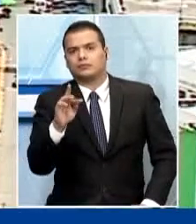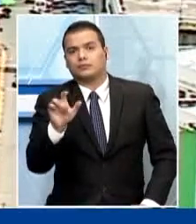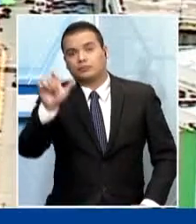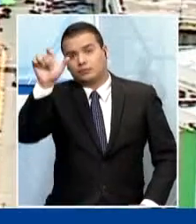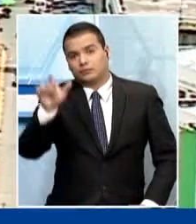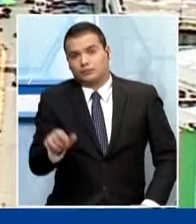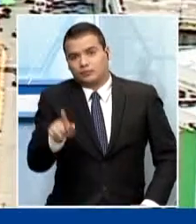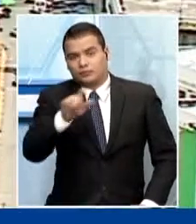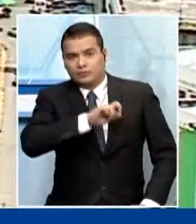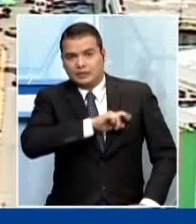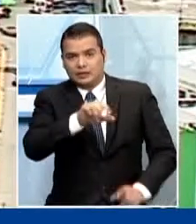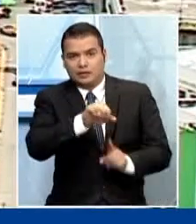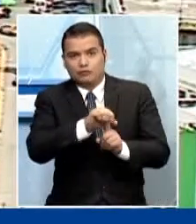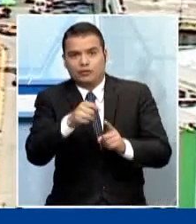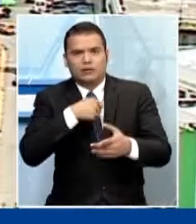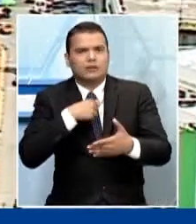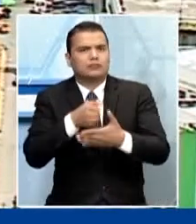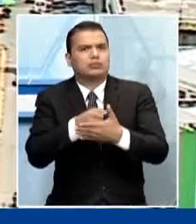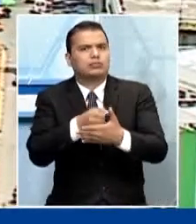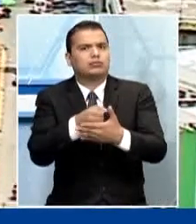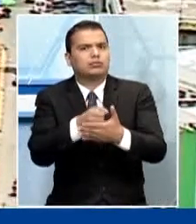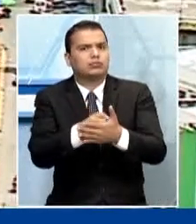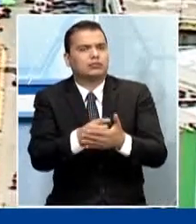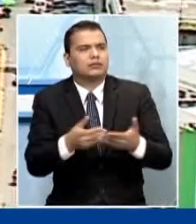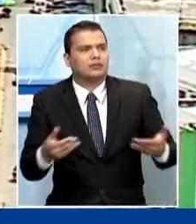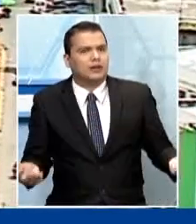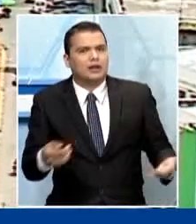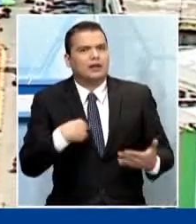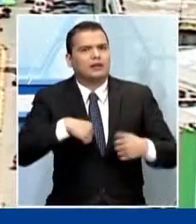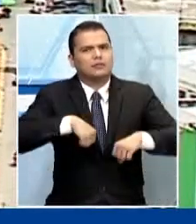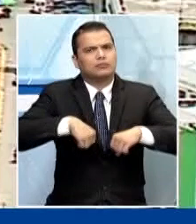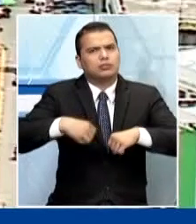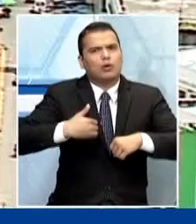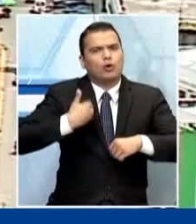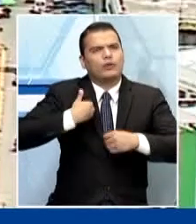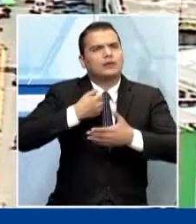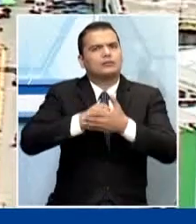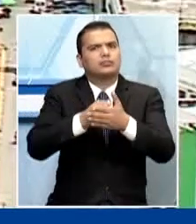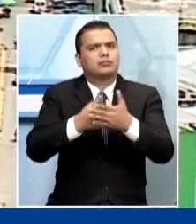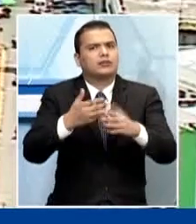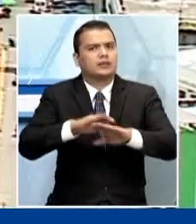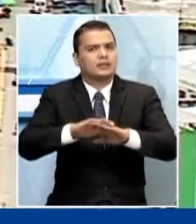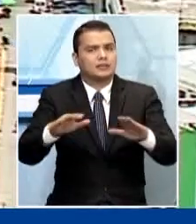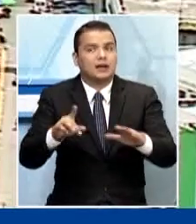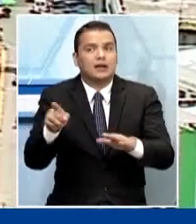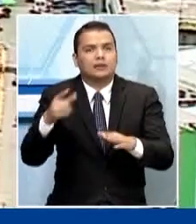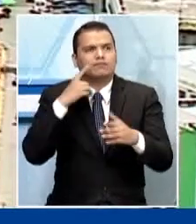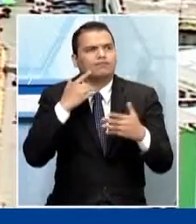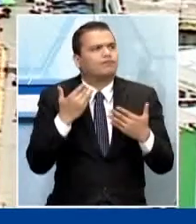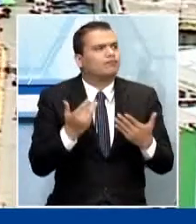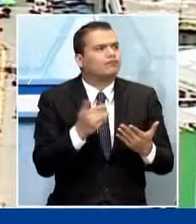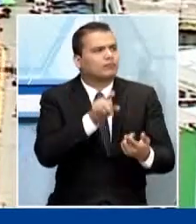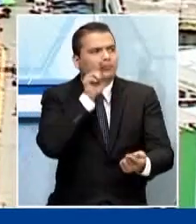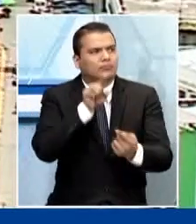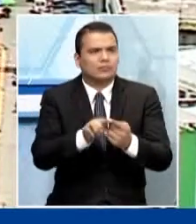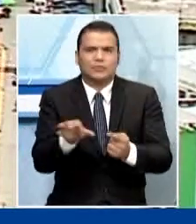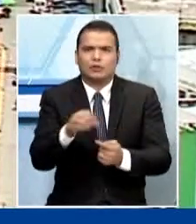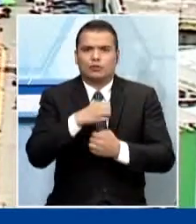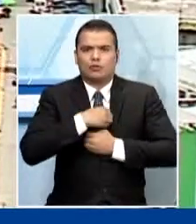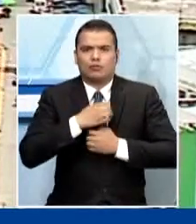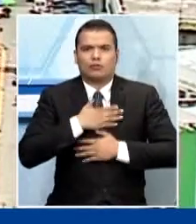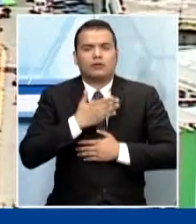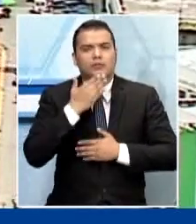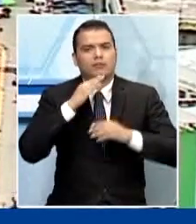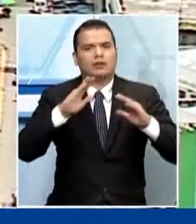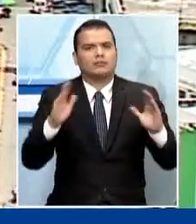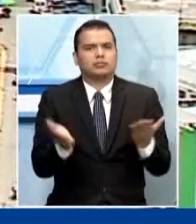y la resistencia juvenil en los últimos días en el distrito de Buenaventura. Él ha estado buscando de esta forma mejores oportunidades para